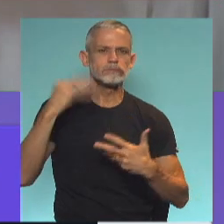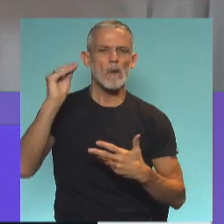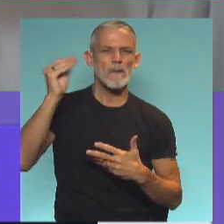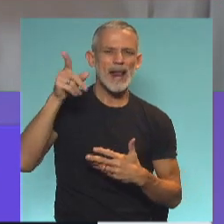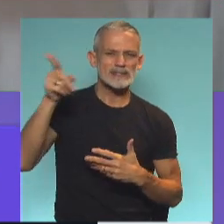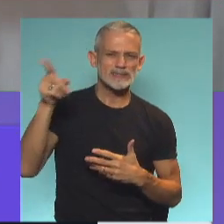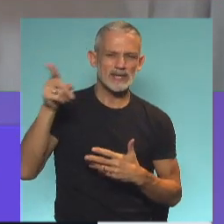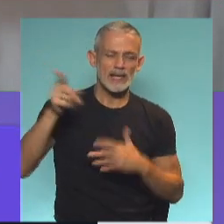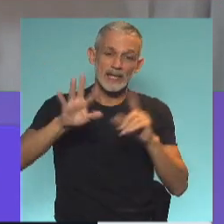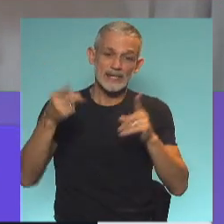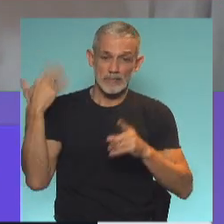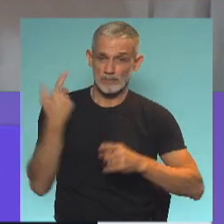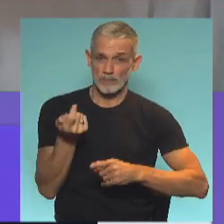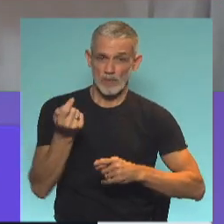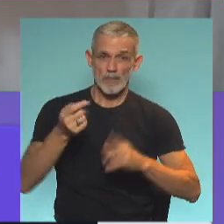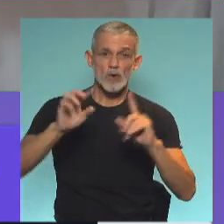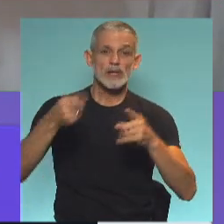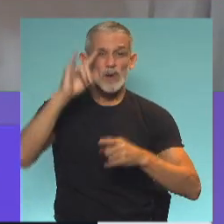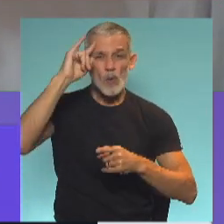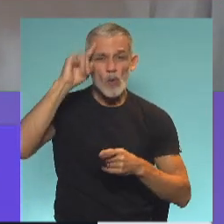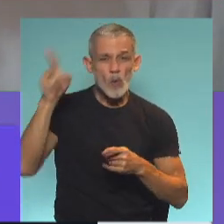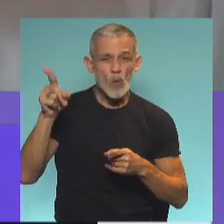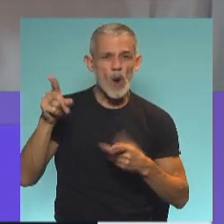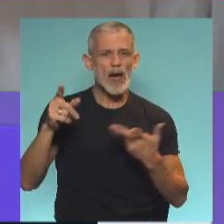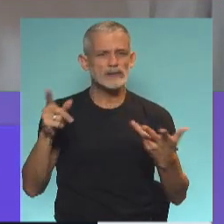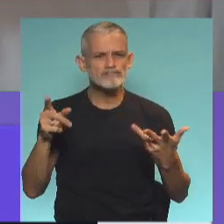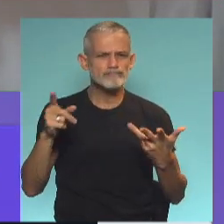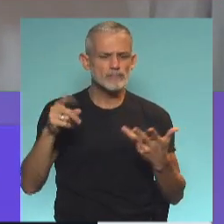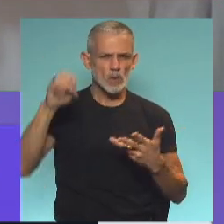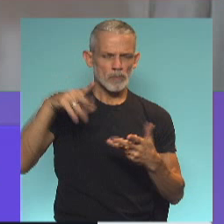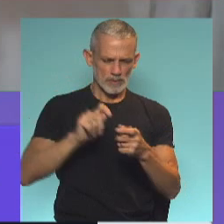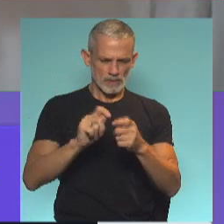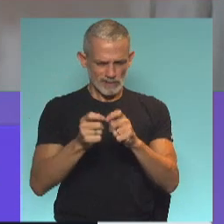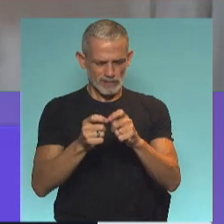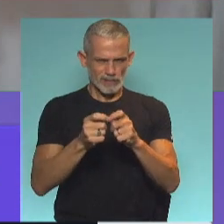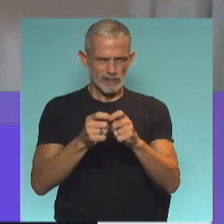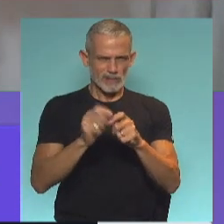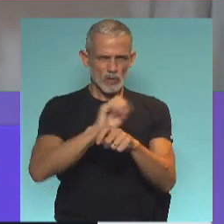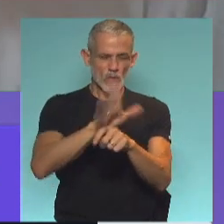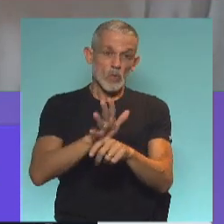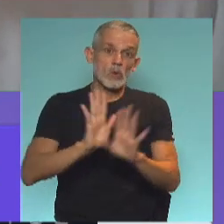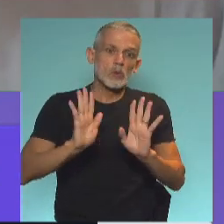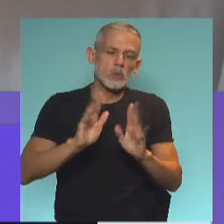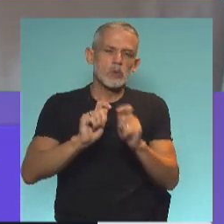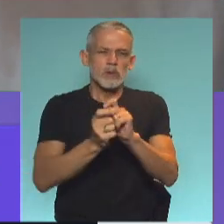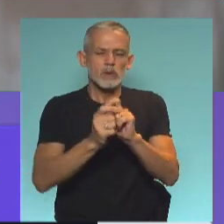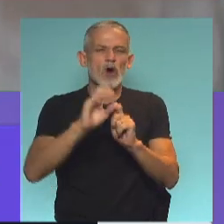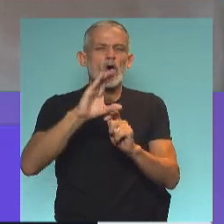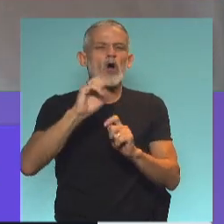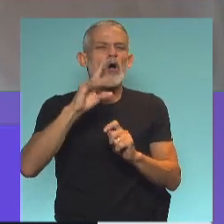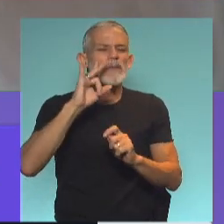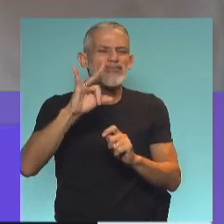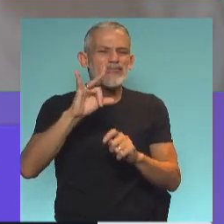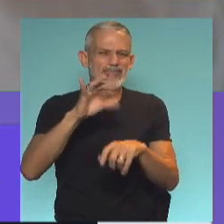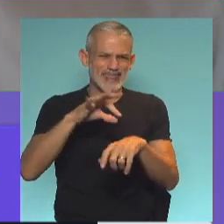Brasil y también en las últimas horas de Uruguay por la aparición de un nuevo derivado, podríamos decir, del COVID-19, una enfermedad